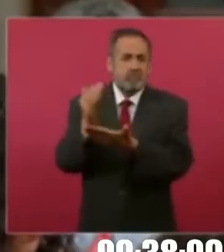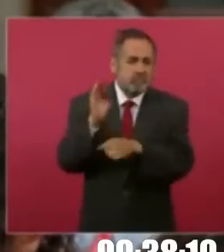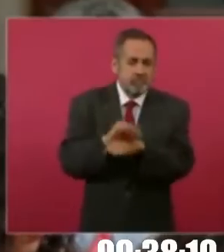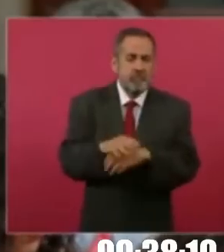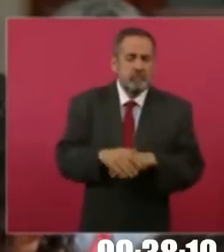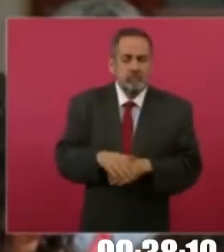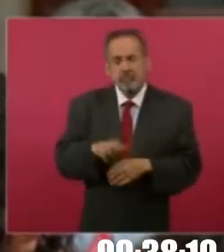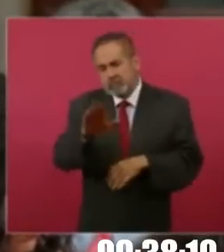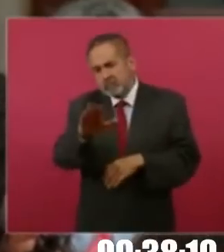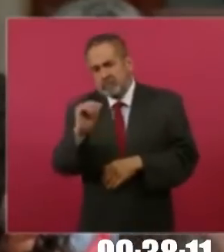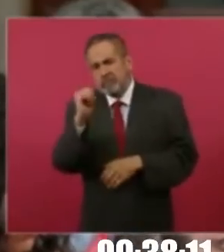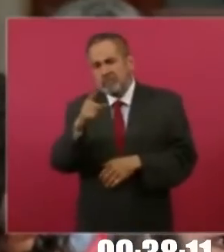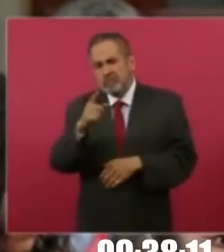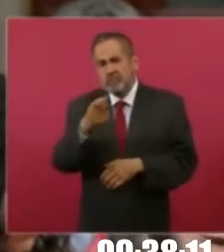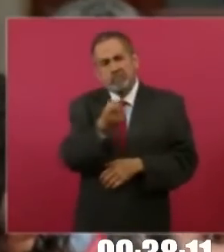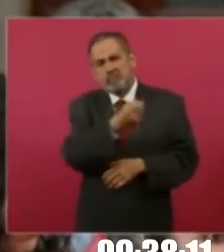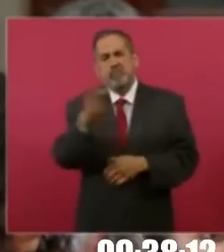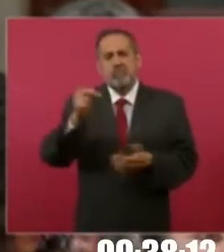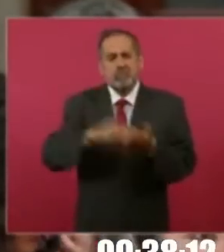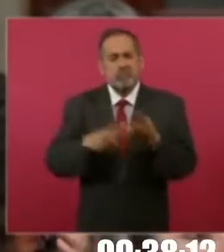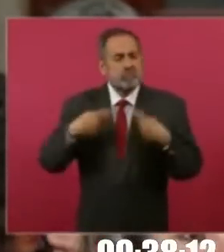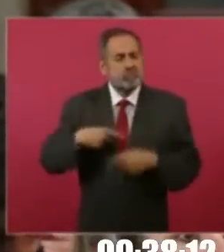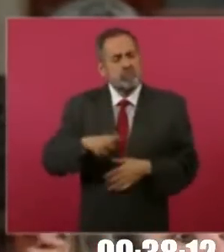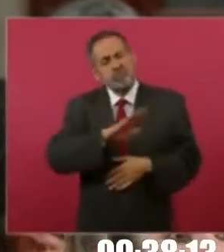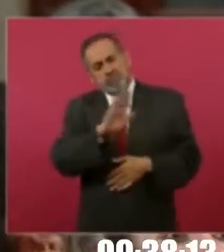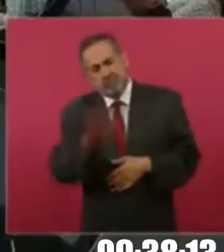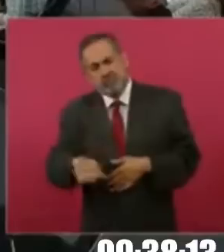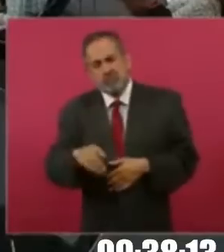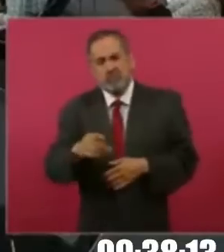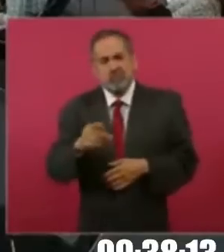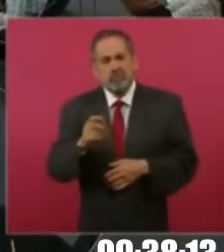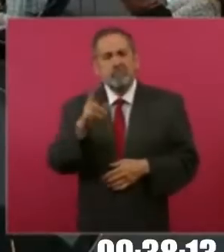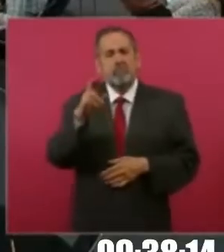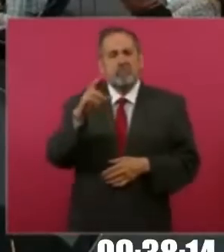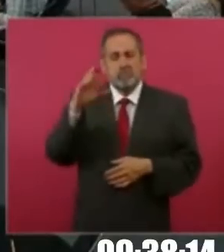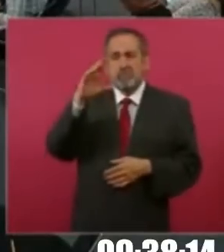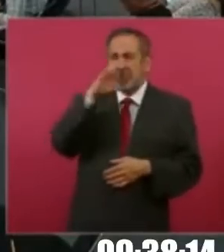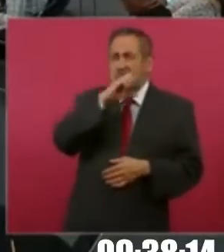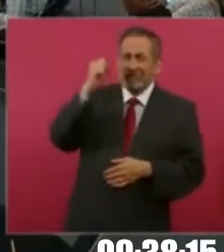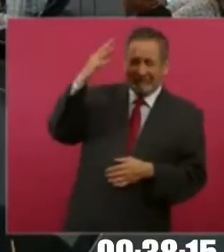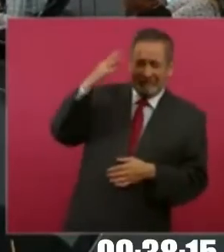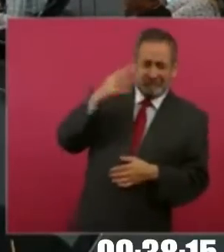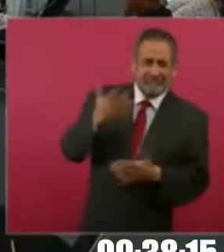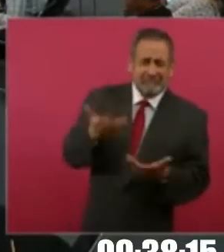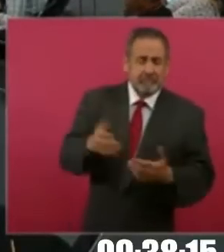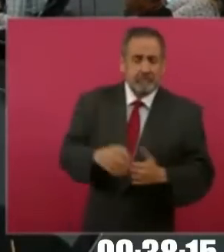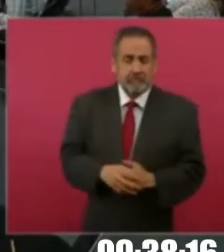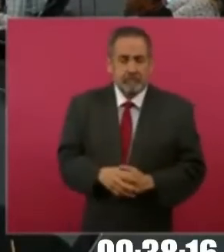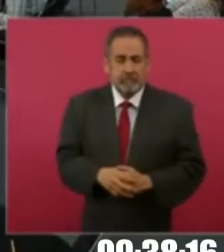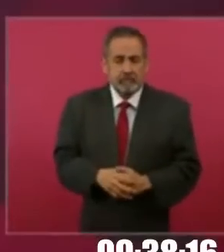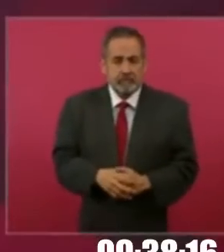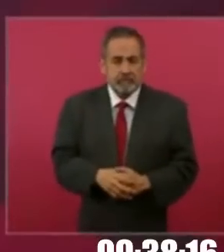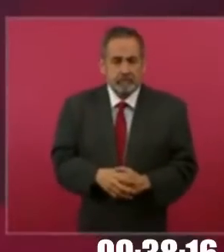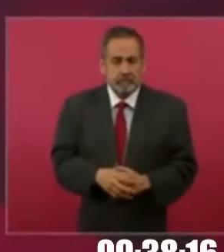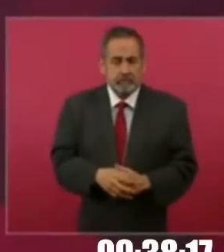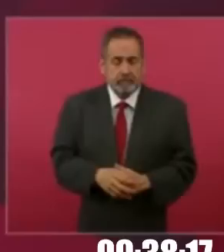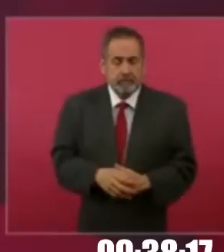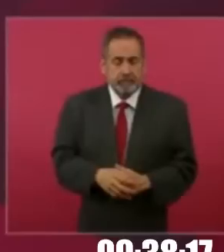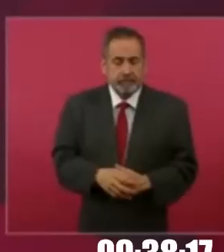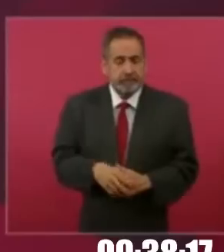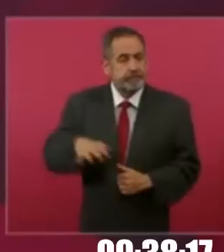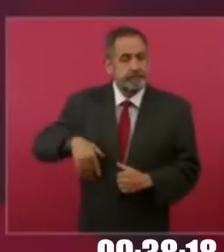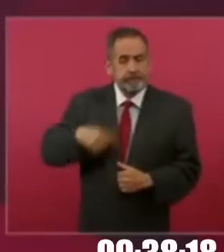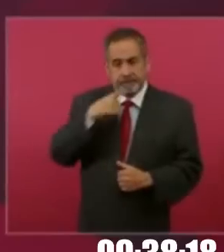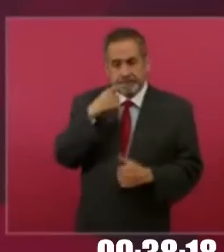hay reportes hasta ahorita de decesos por la onda de calor pues no tenemos este como lo expresé